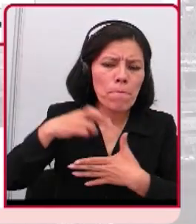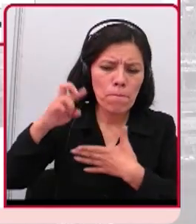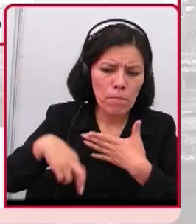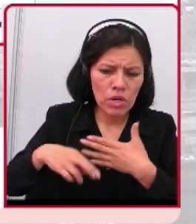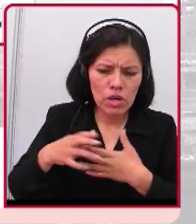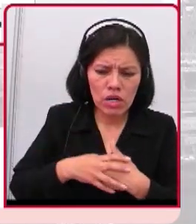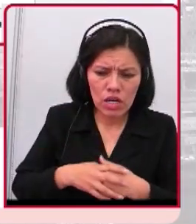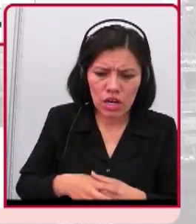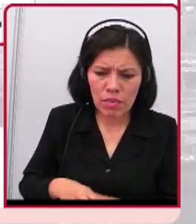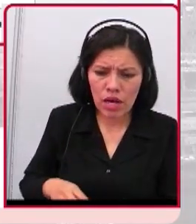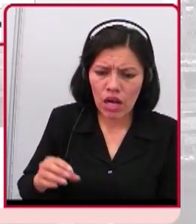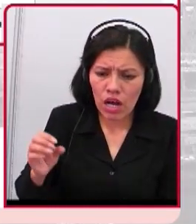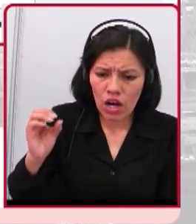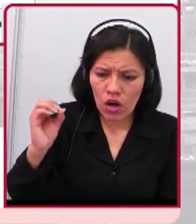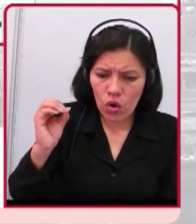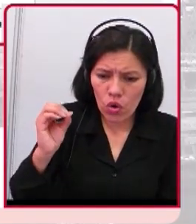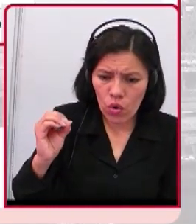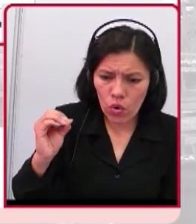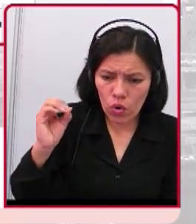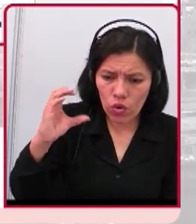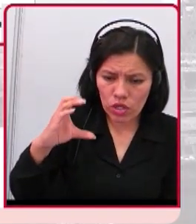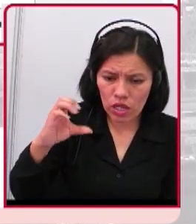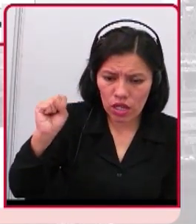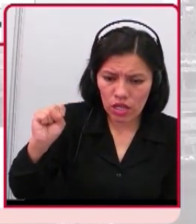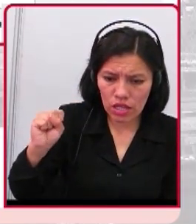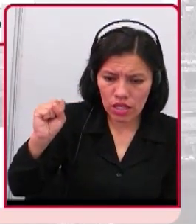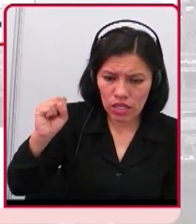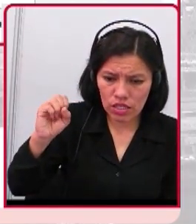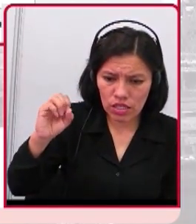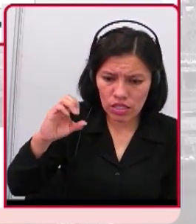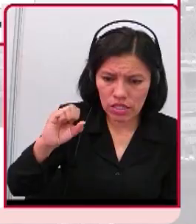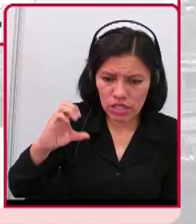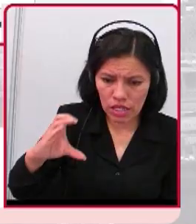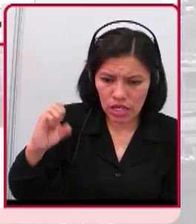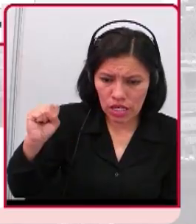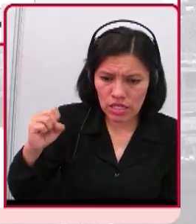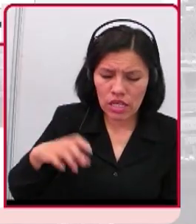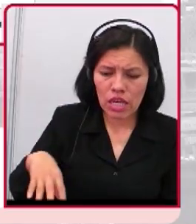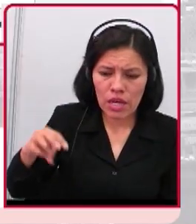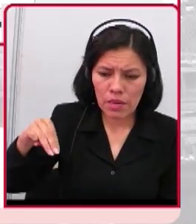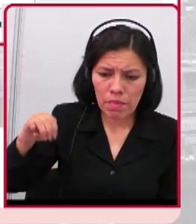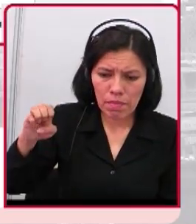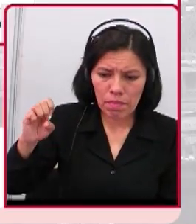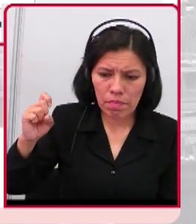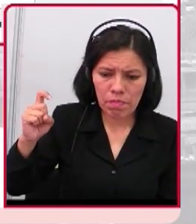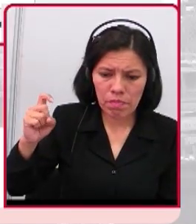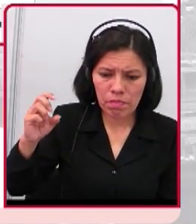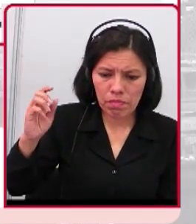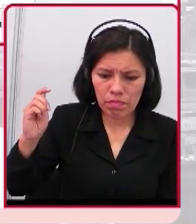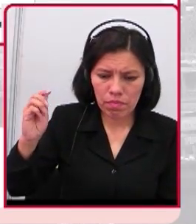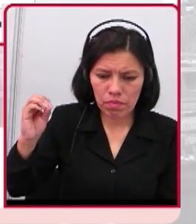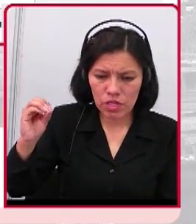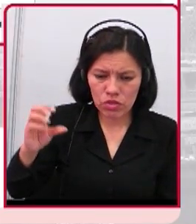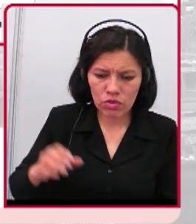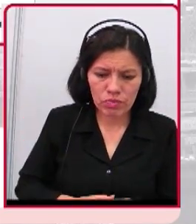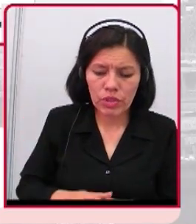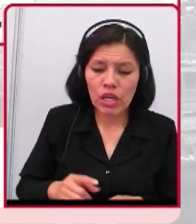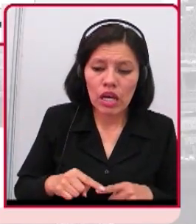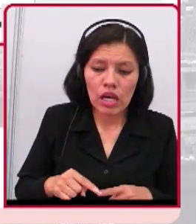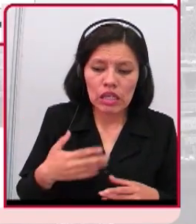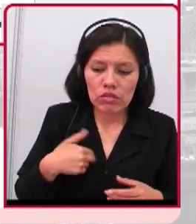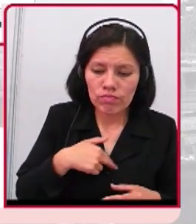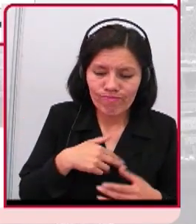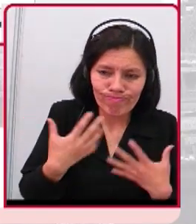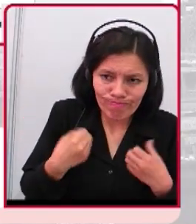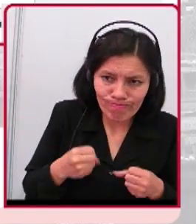Metso. Y en la parte derecha inferior podemos ver las reglas que justamente tratamos de contener todas las acciones